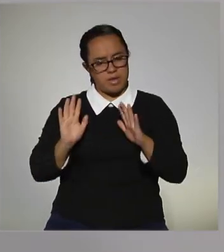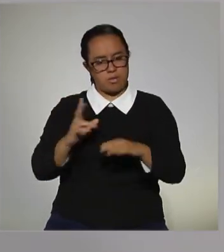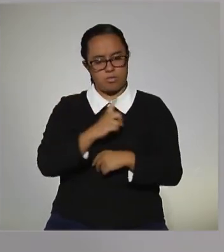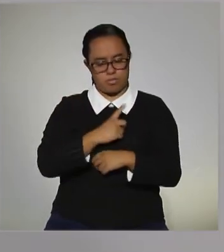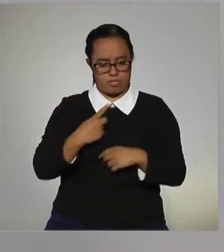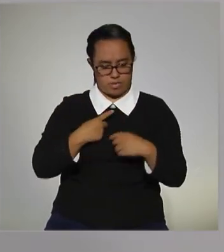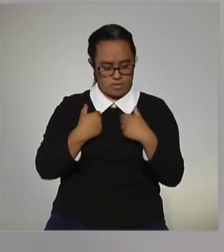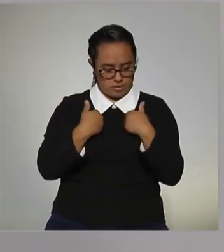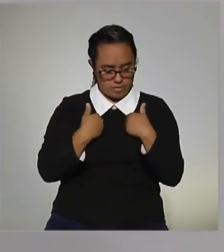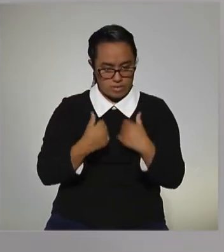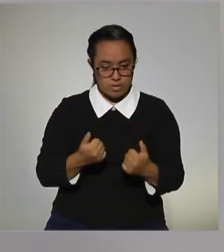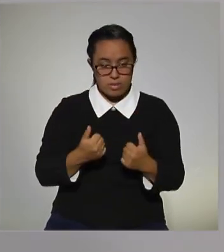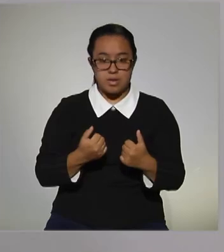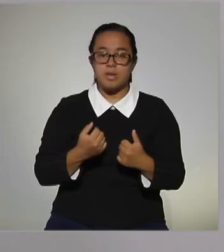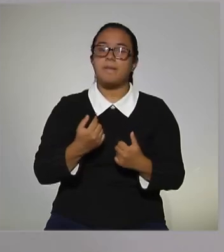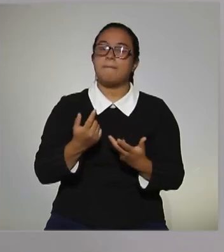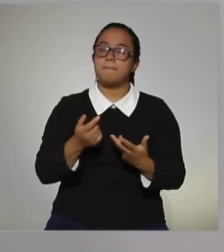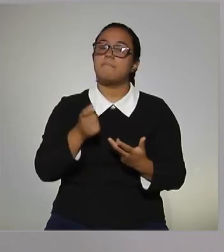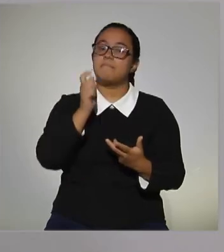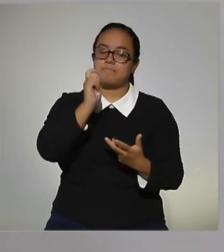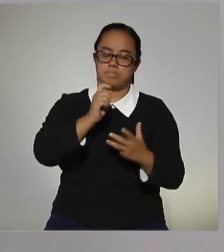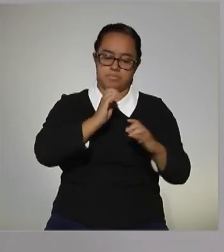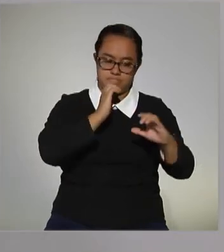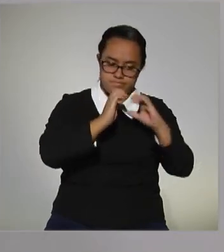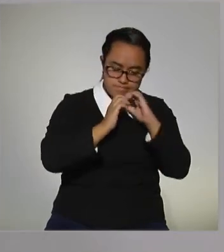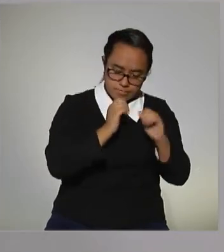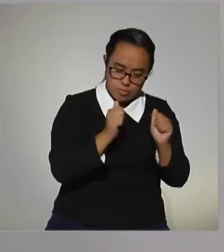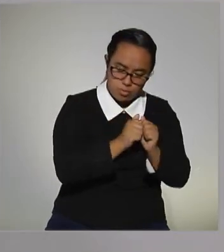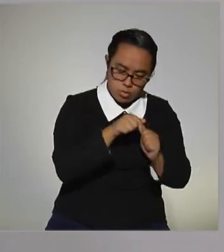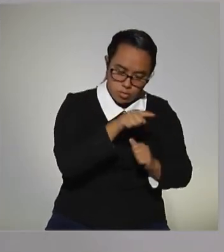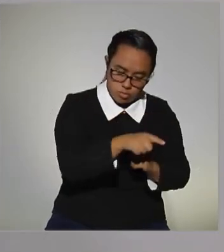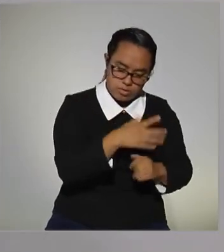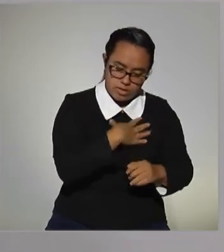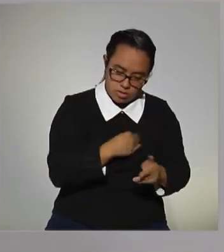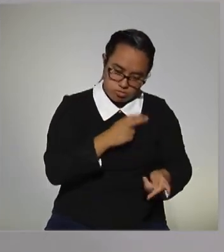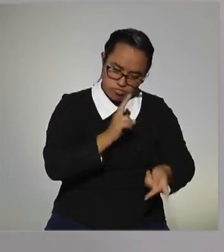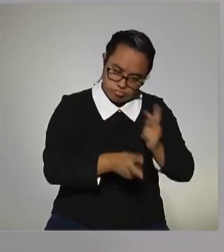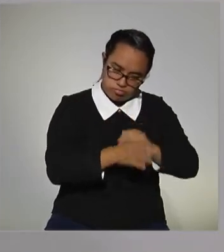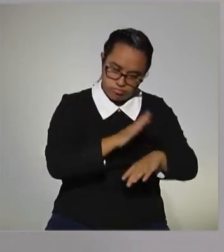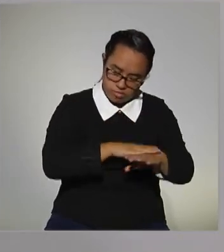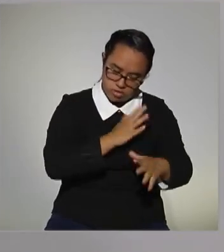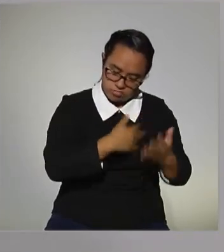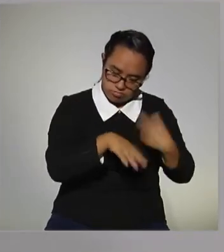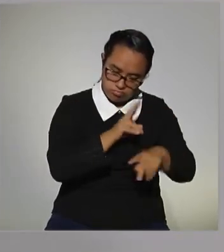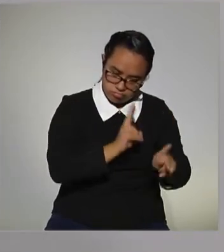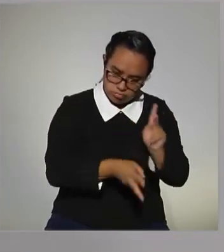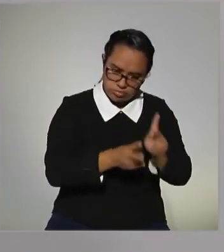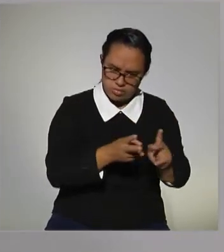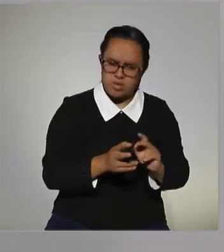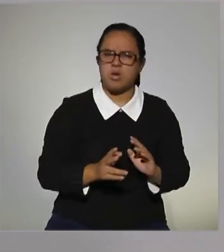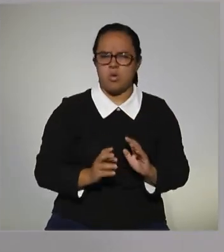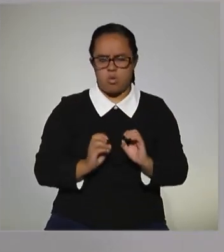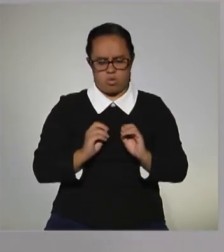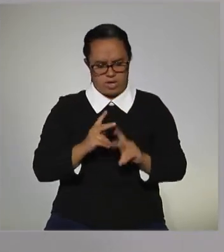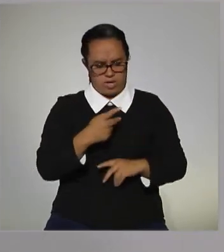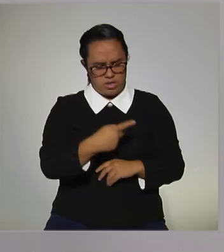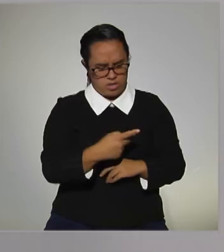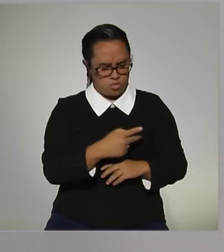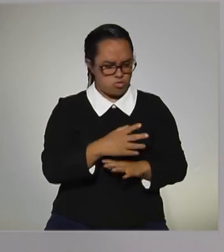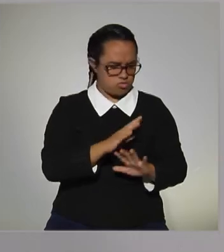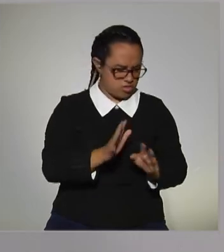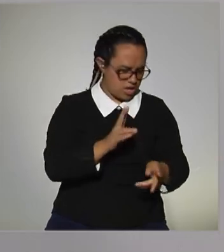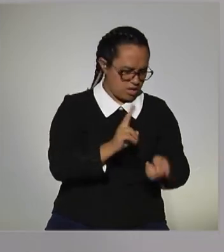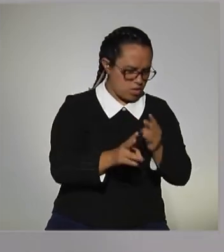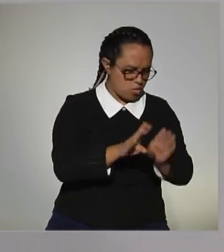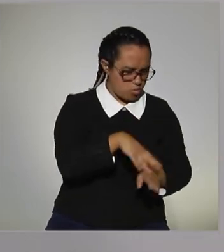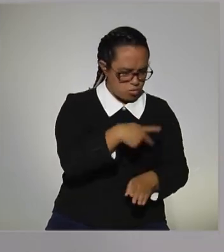esto también conlleva mucha comunicación, tanto con los hijos, con la crianza, y entender que a pesar de que ya veamos ese resentimiento